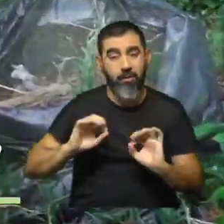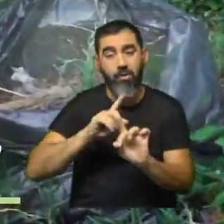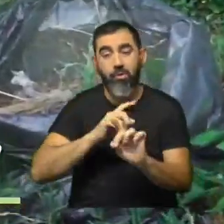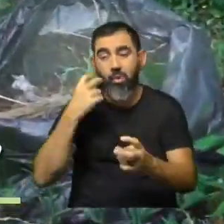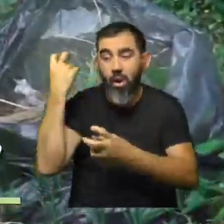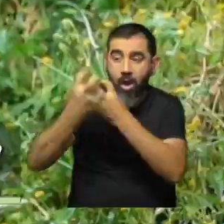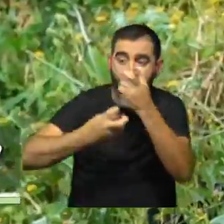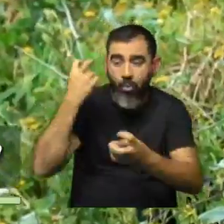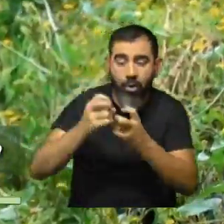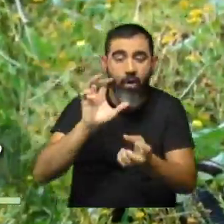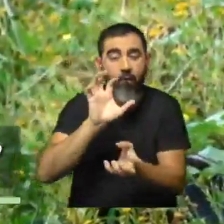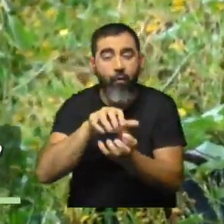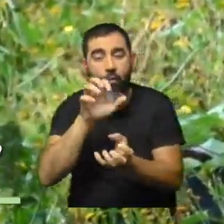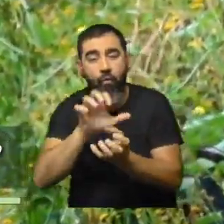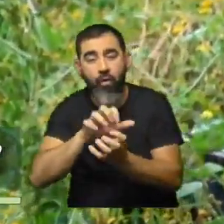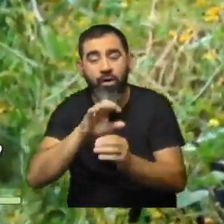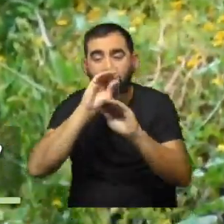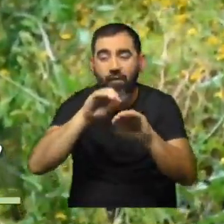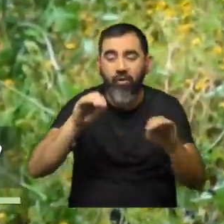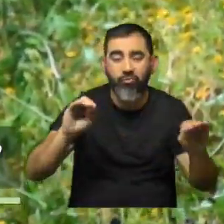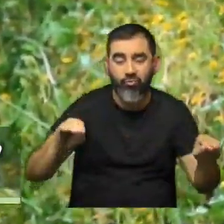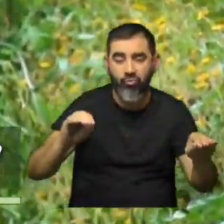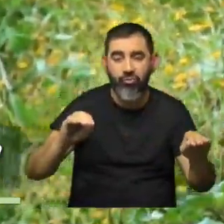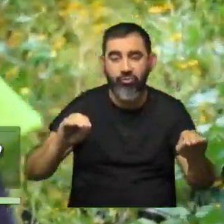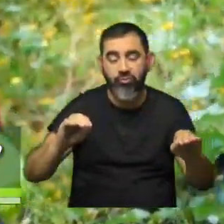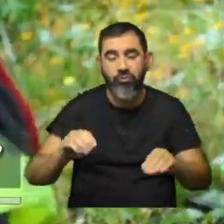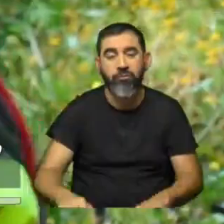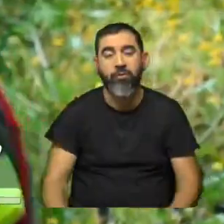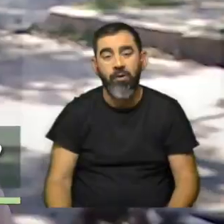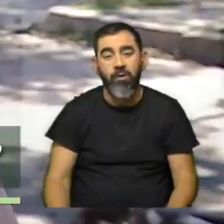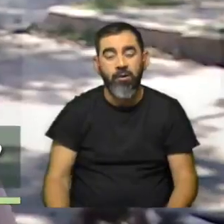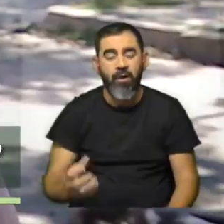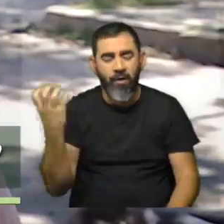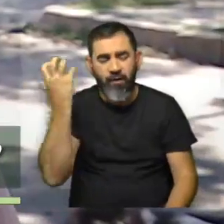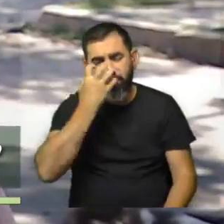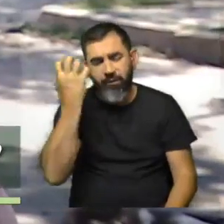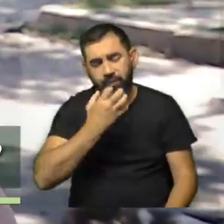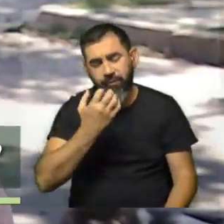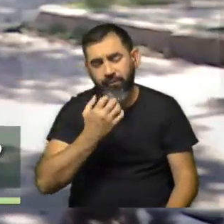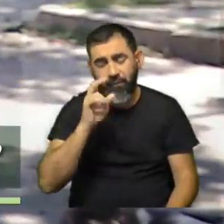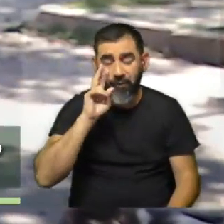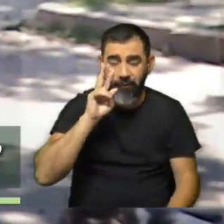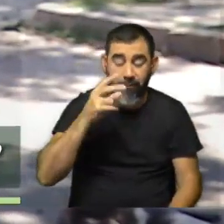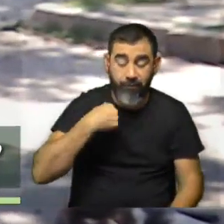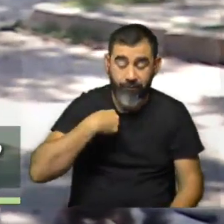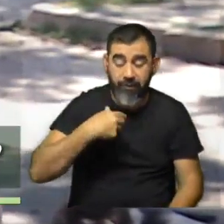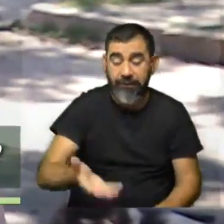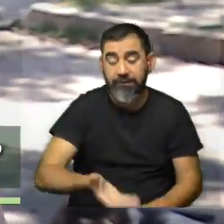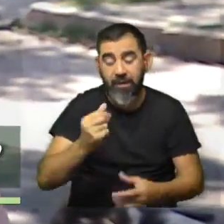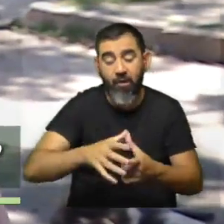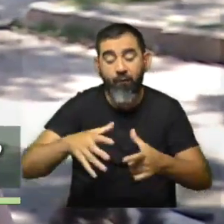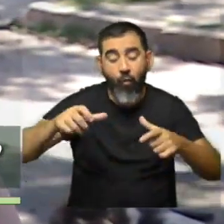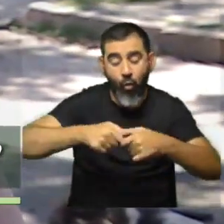que salir a boiquetear como lo hemos visto. Y como lo puse en el Facebook, ¿sabes qué feo es ver, sacar una